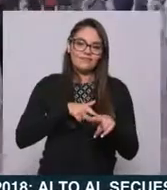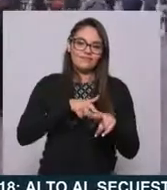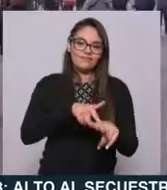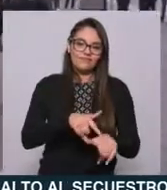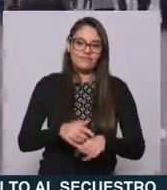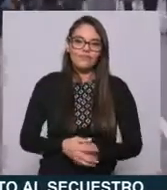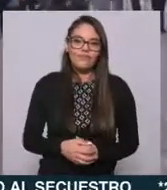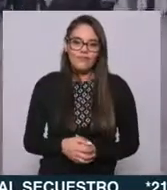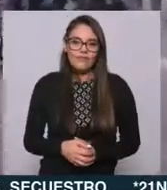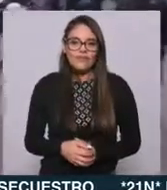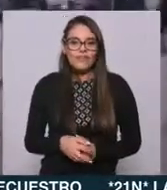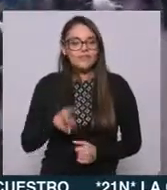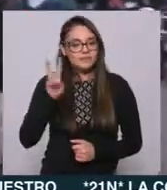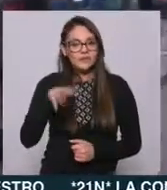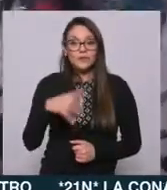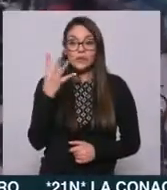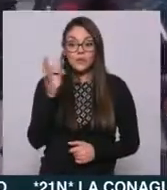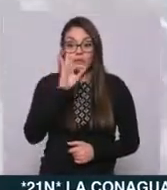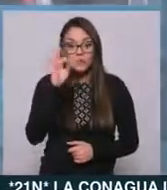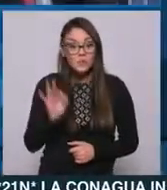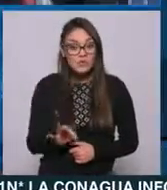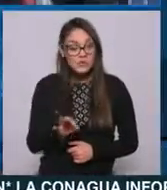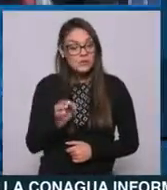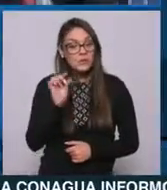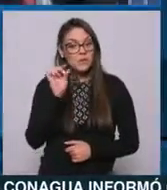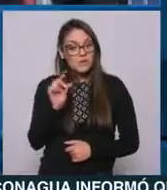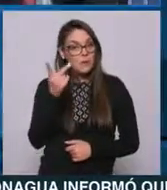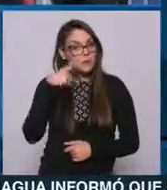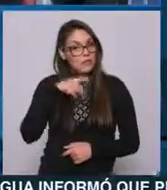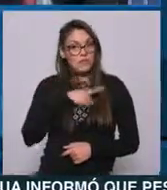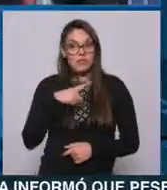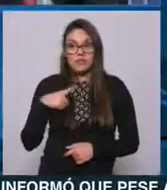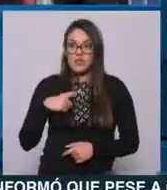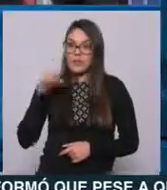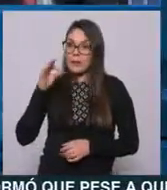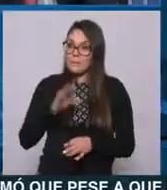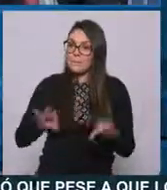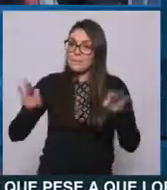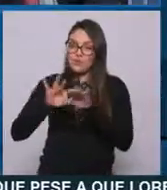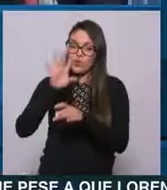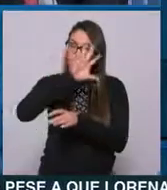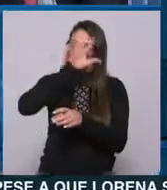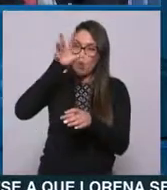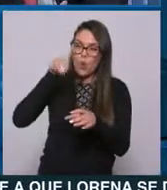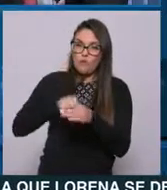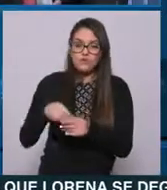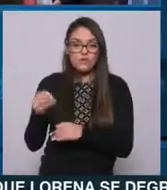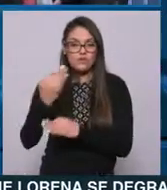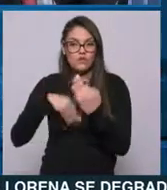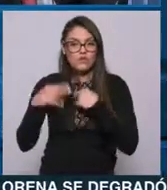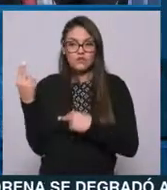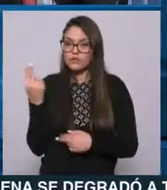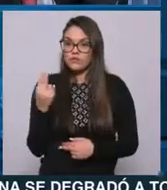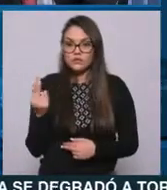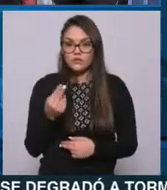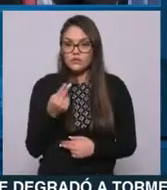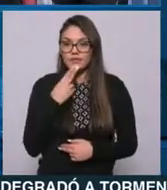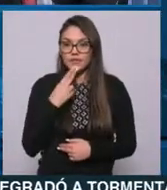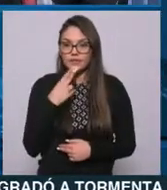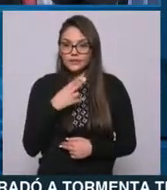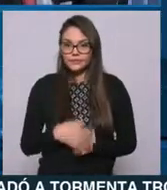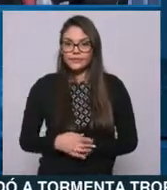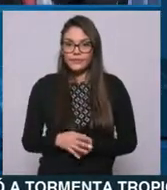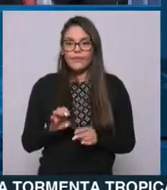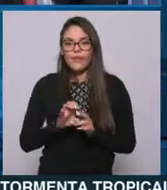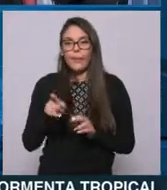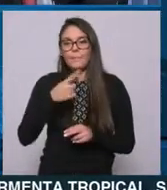un 4%, aún así de enorme importancia que funcionen todos los altavoces. Arquitecta, y para nuestra audiencia,